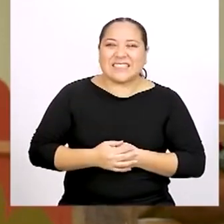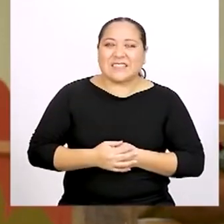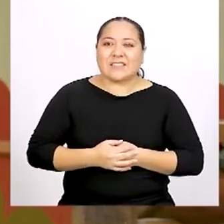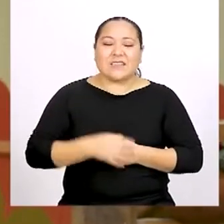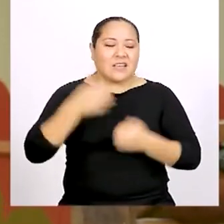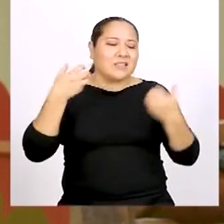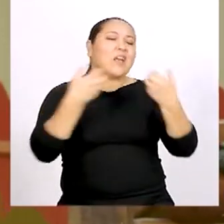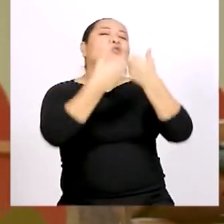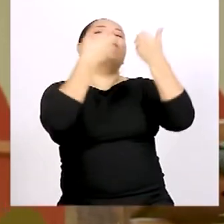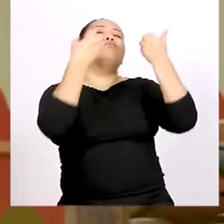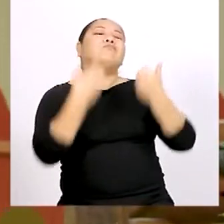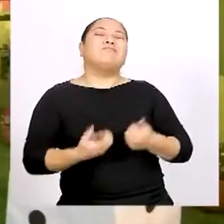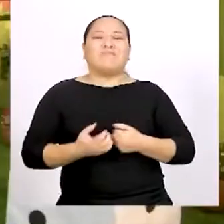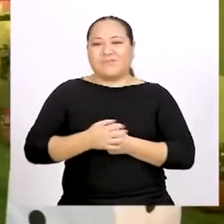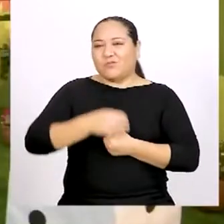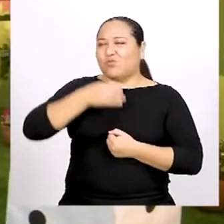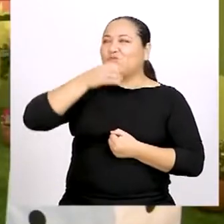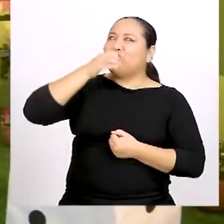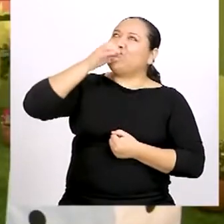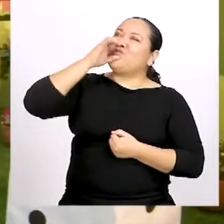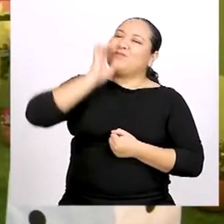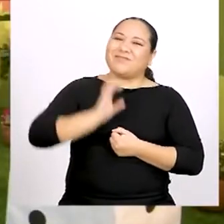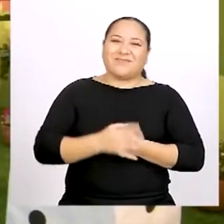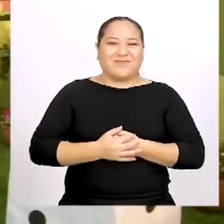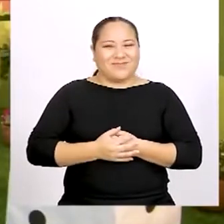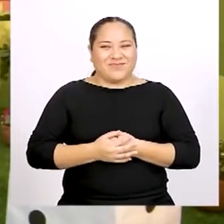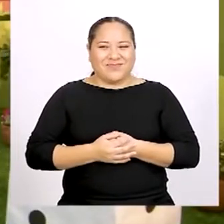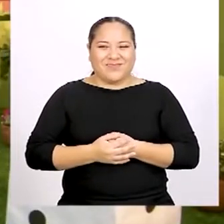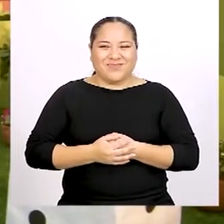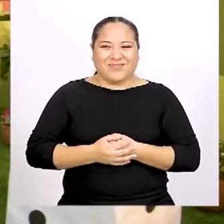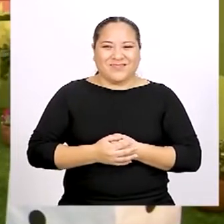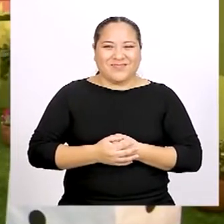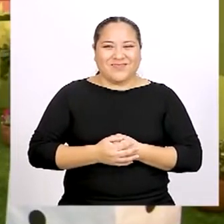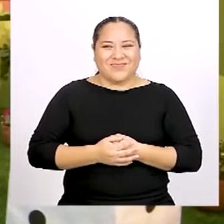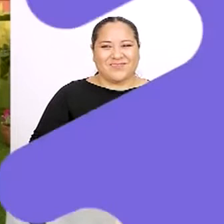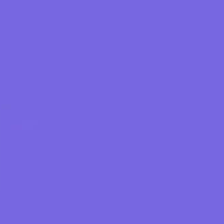realizar. ¡Salud! ¡Salud!